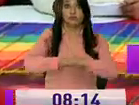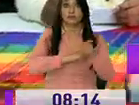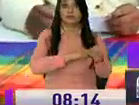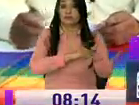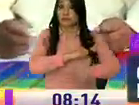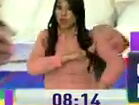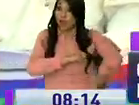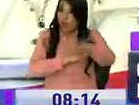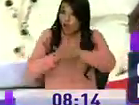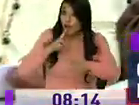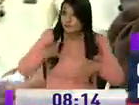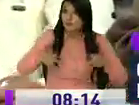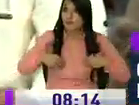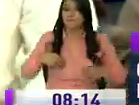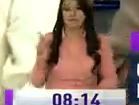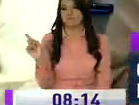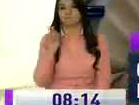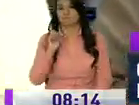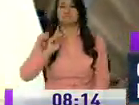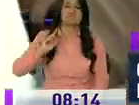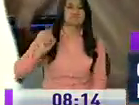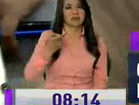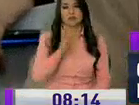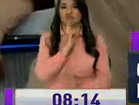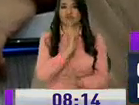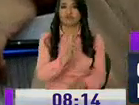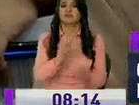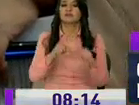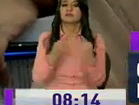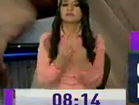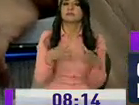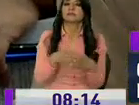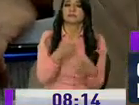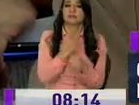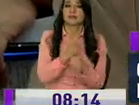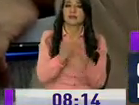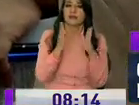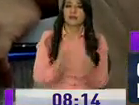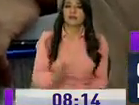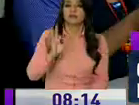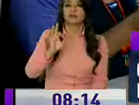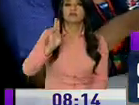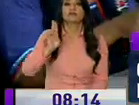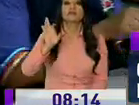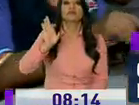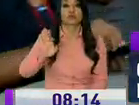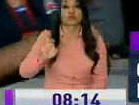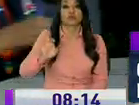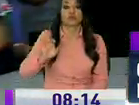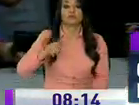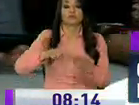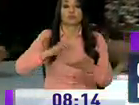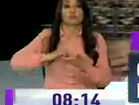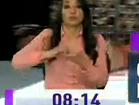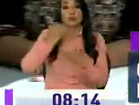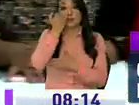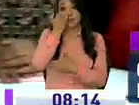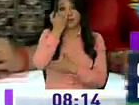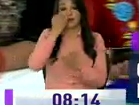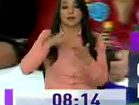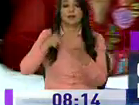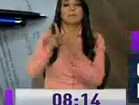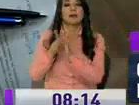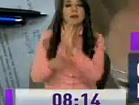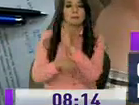de todos. Los primeros en reaccionar fueron quienes integran el Frente Unitario de Trabajadores FUD, CONAIE. Y el Parlamento